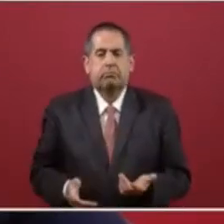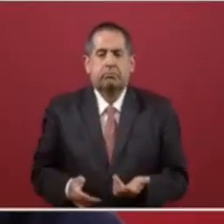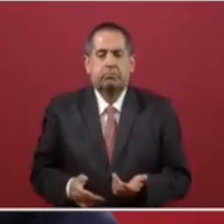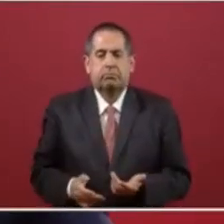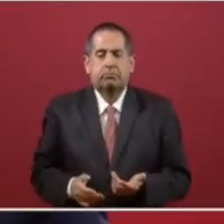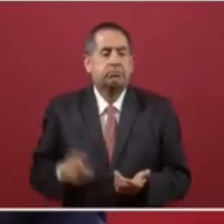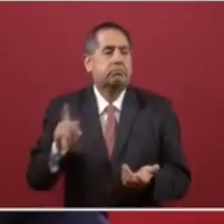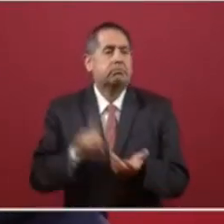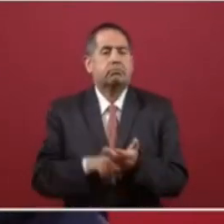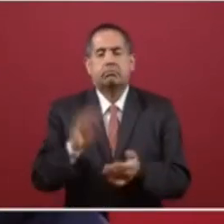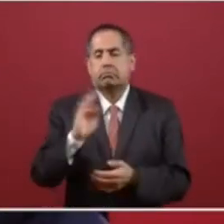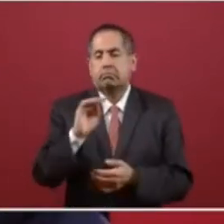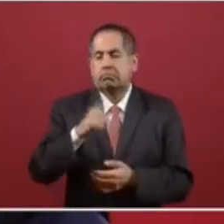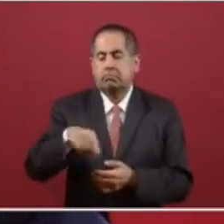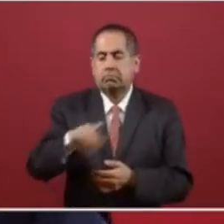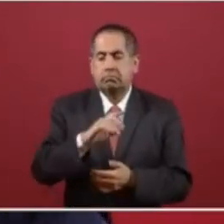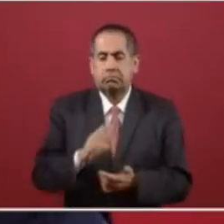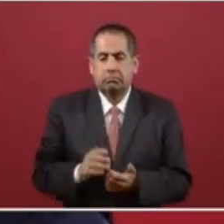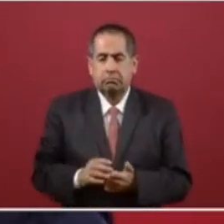a lo mejor